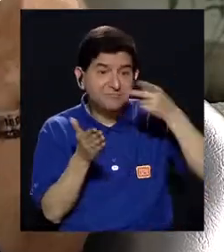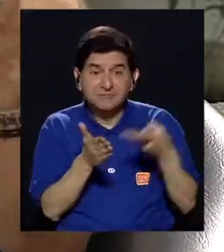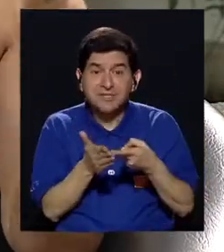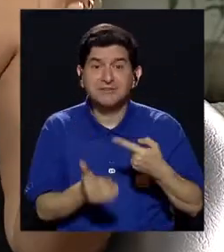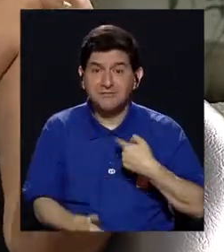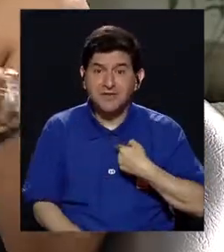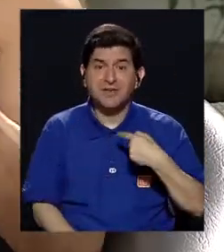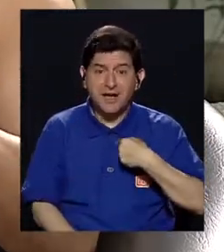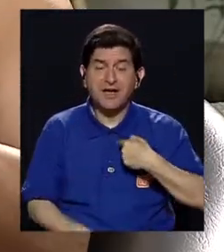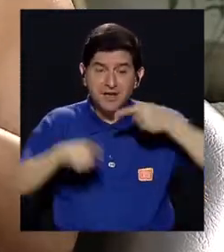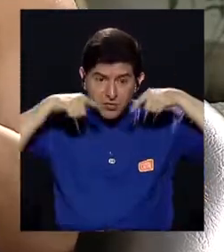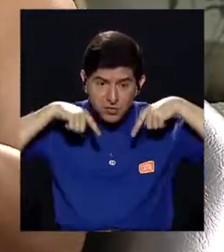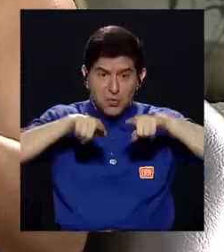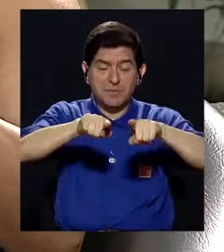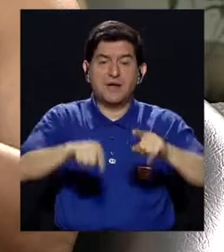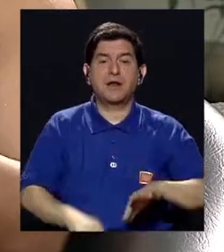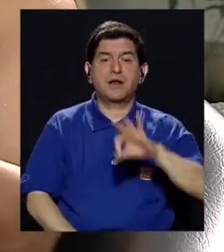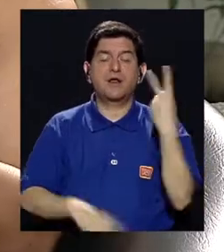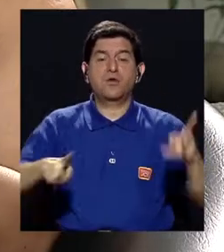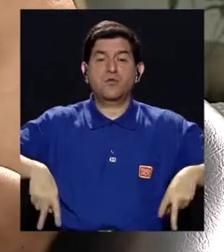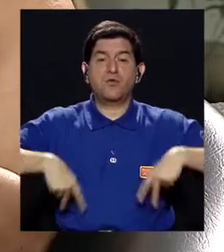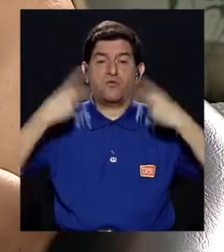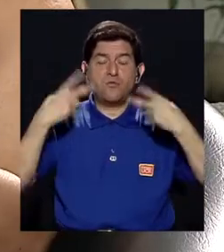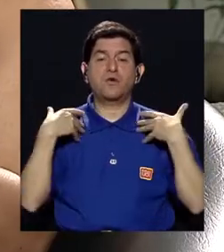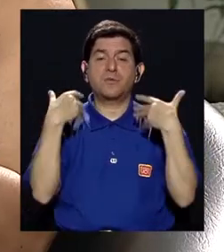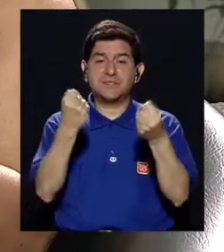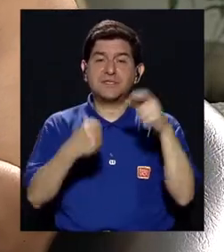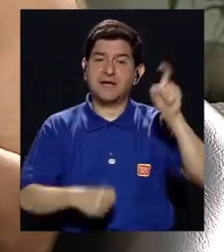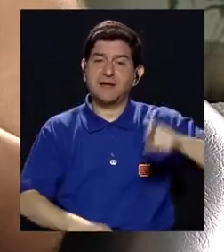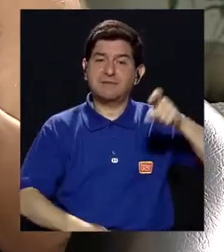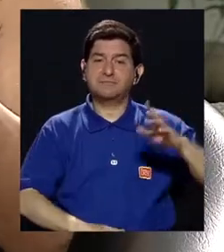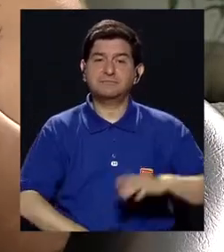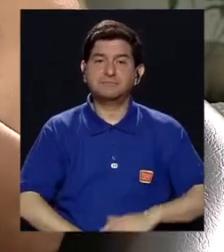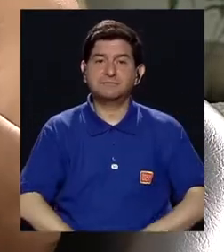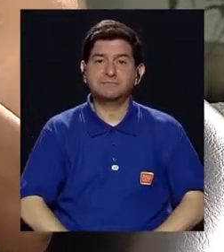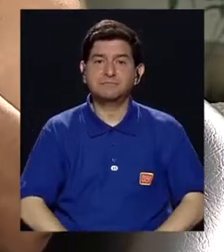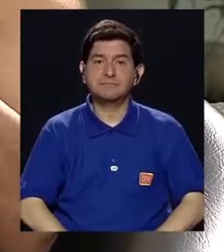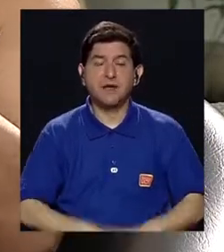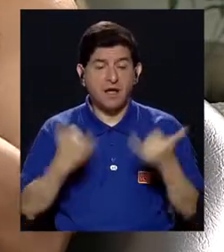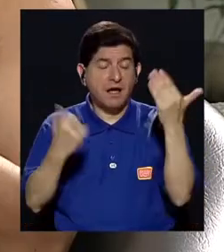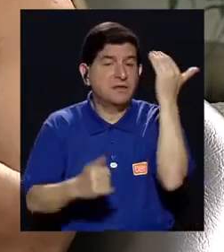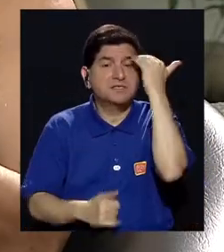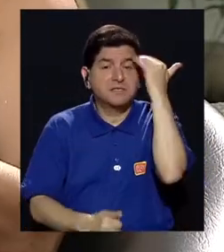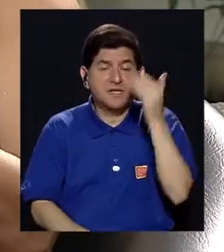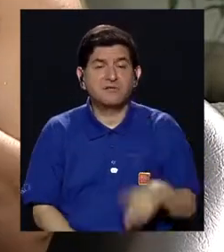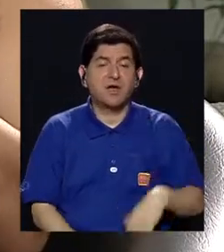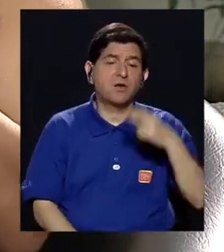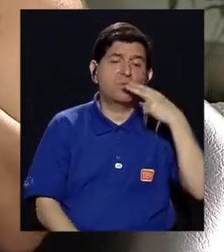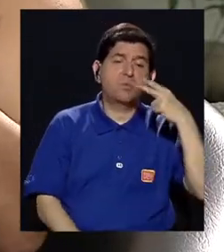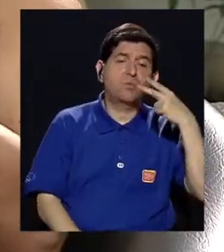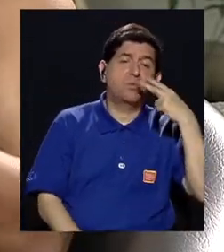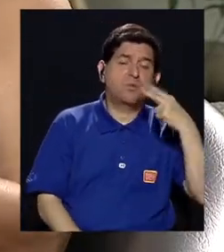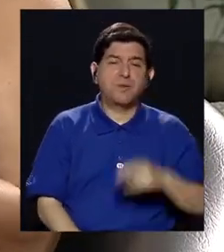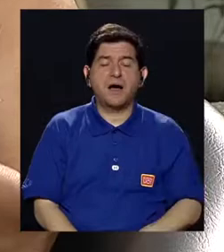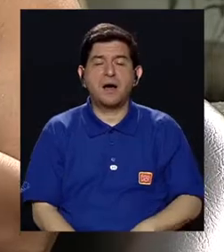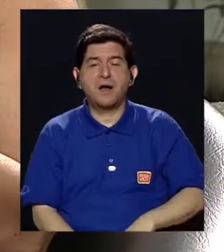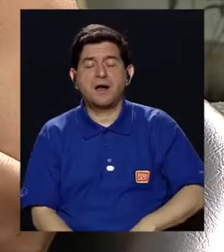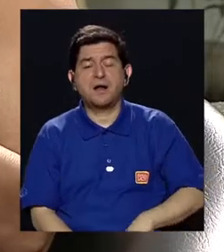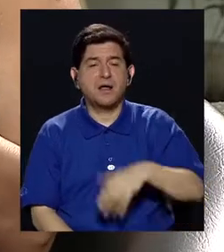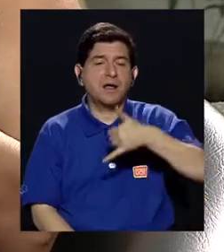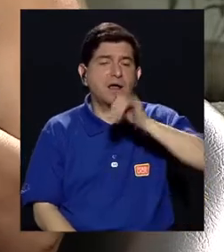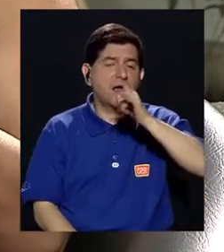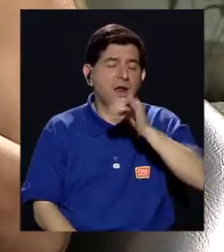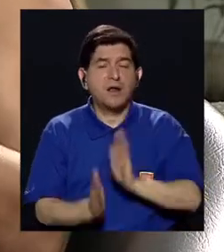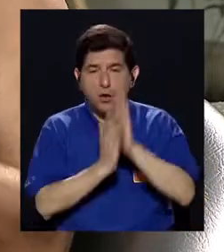que, a la par de esto, tener un estilo de vida saludable. Porque ya sabemos que fumar, que el licor en